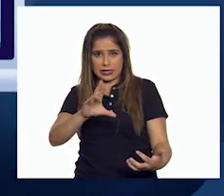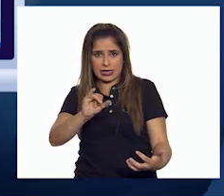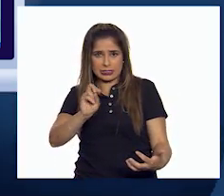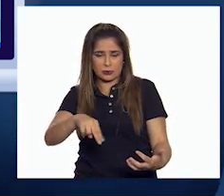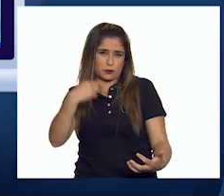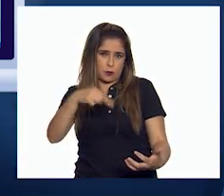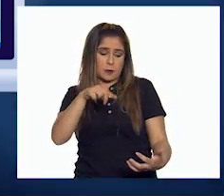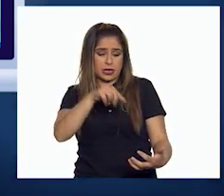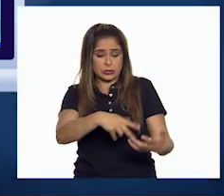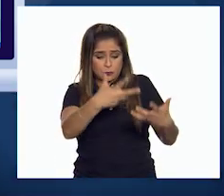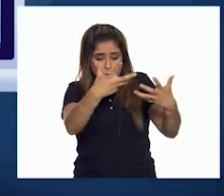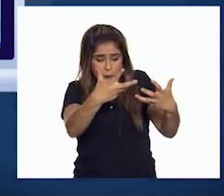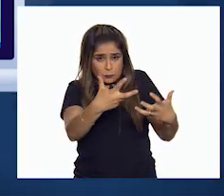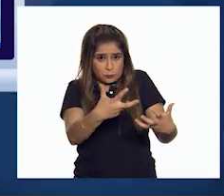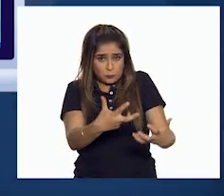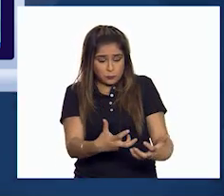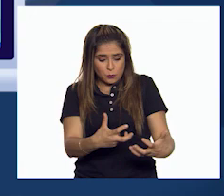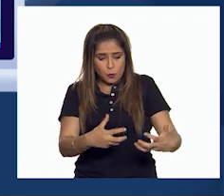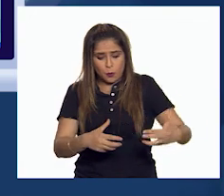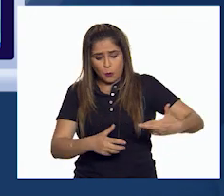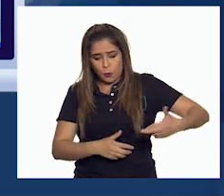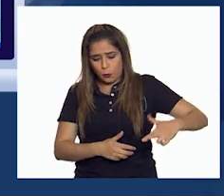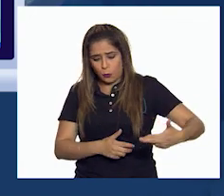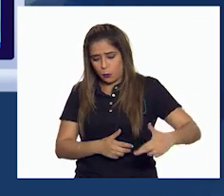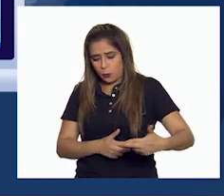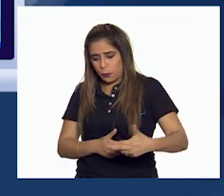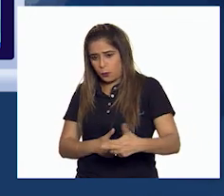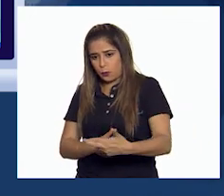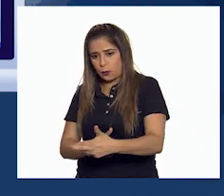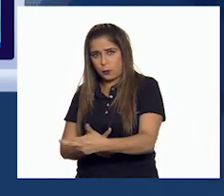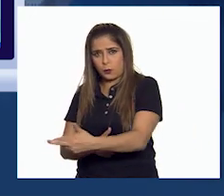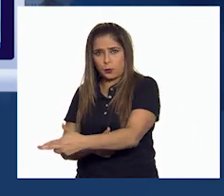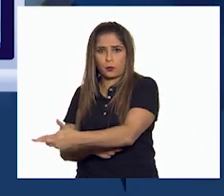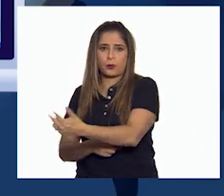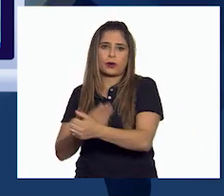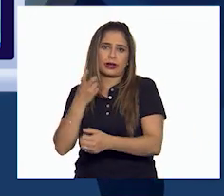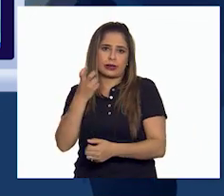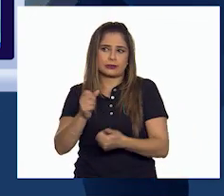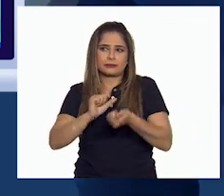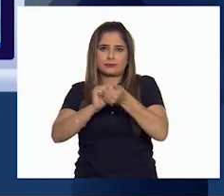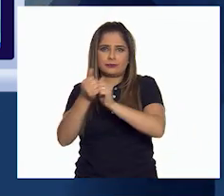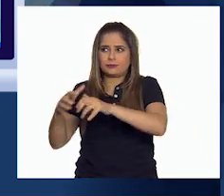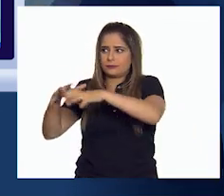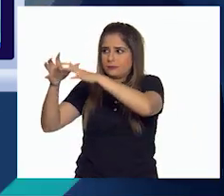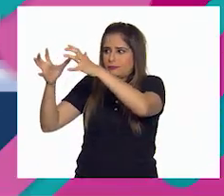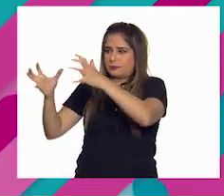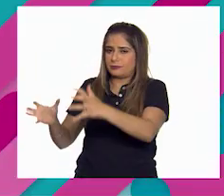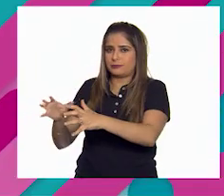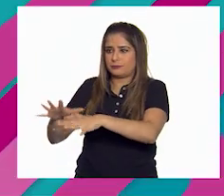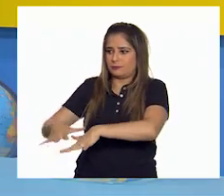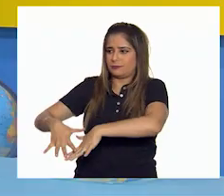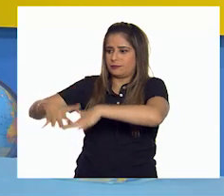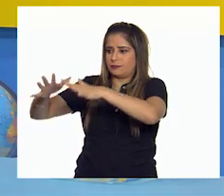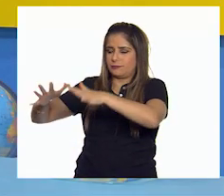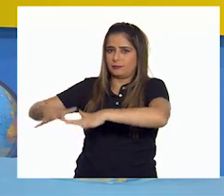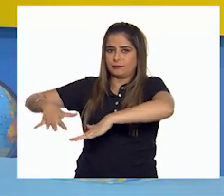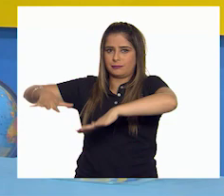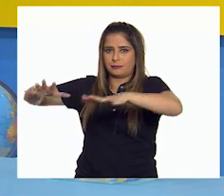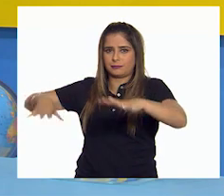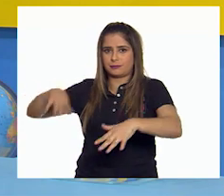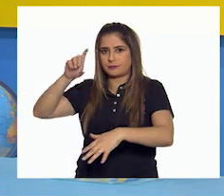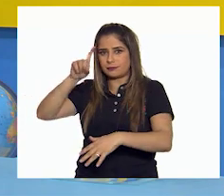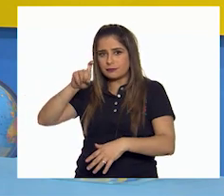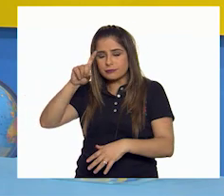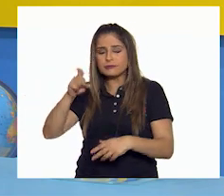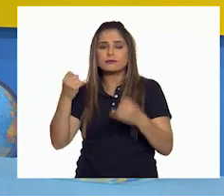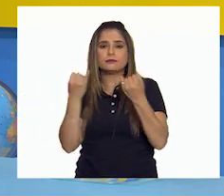ríos subterráneos y cavernas. En muchas ocasiones, desde ahí también puede llegar al mar, pero en otras, el